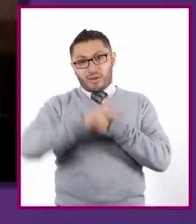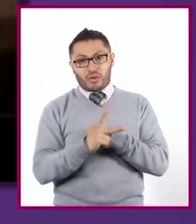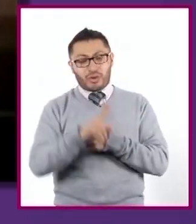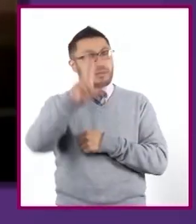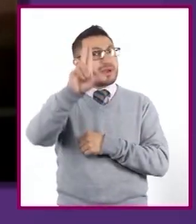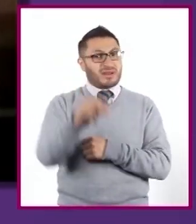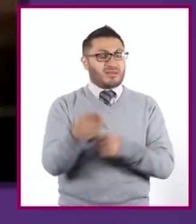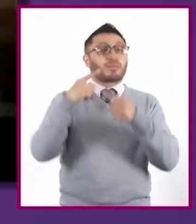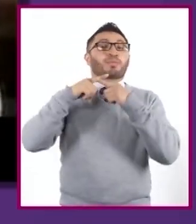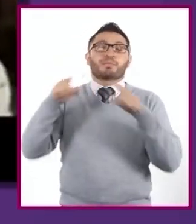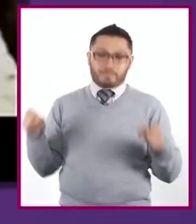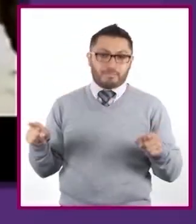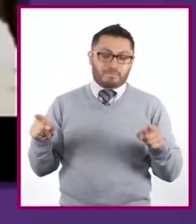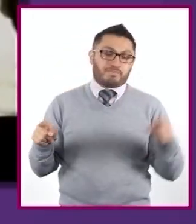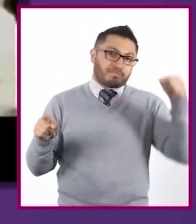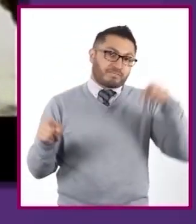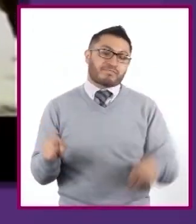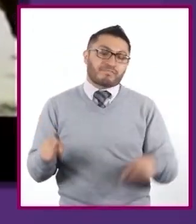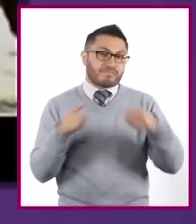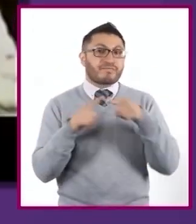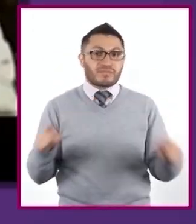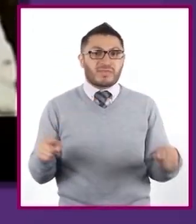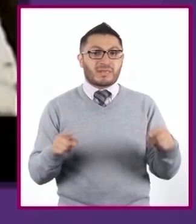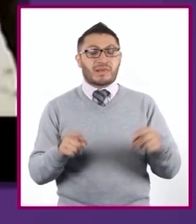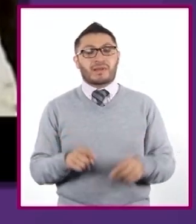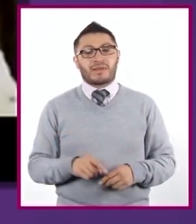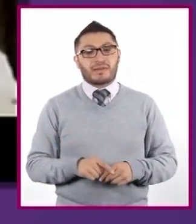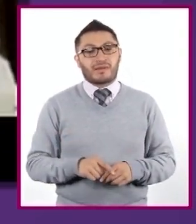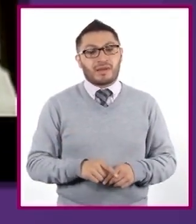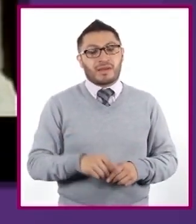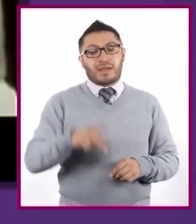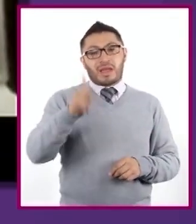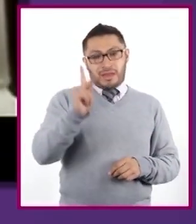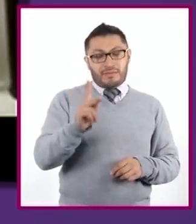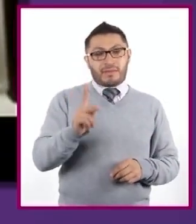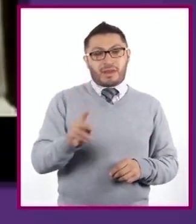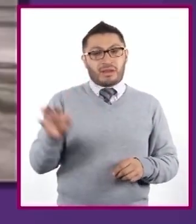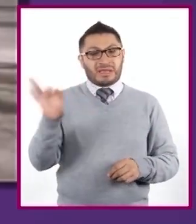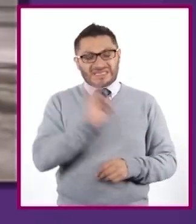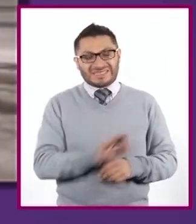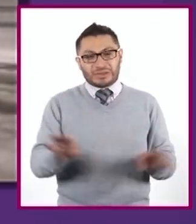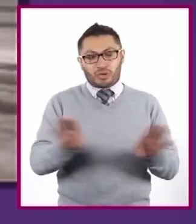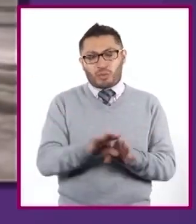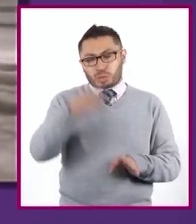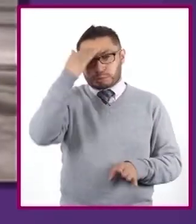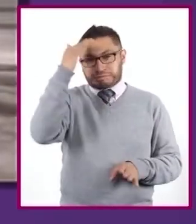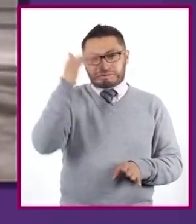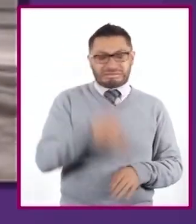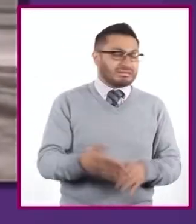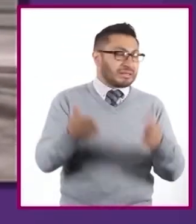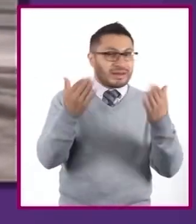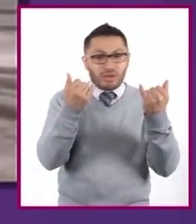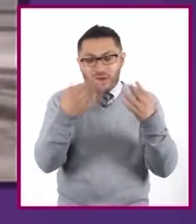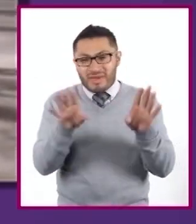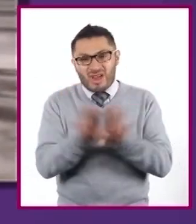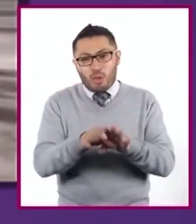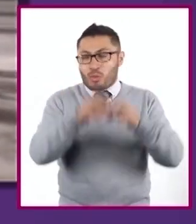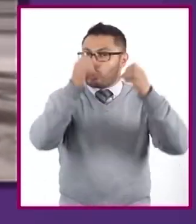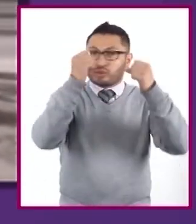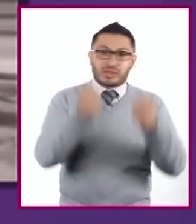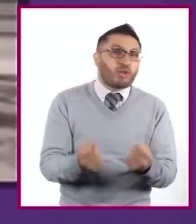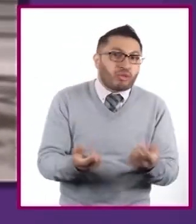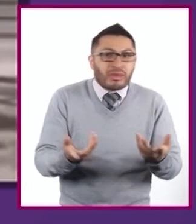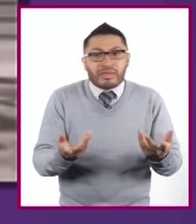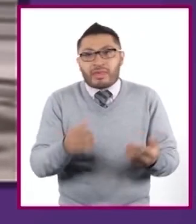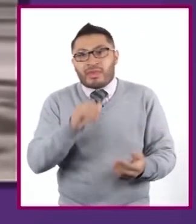pero hay que reconocer que seguramente fueron terribles porque no había estándares de seguridad y de